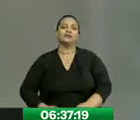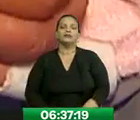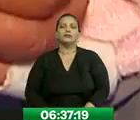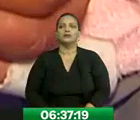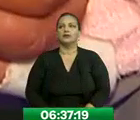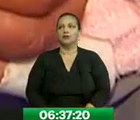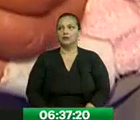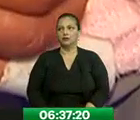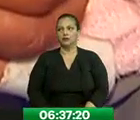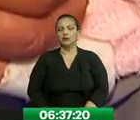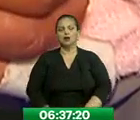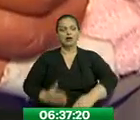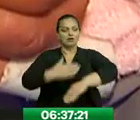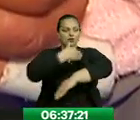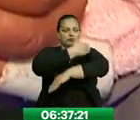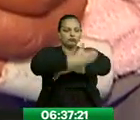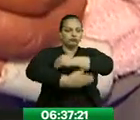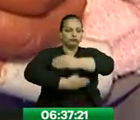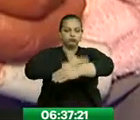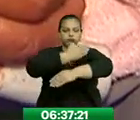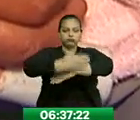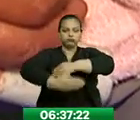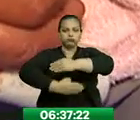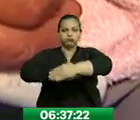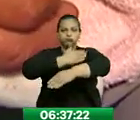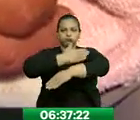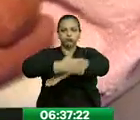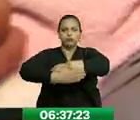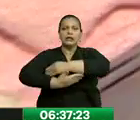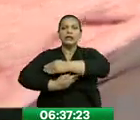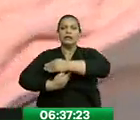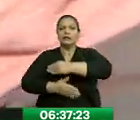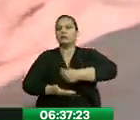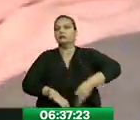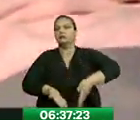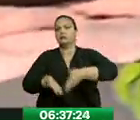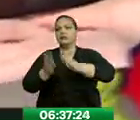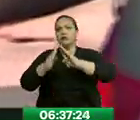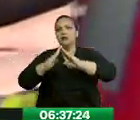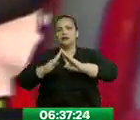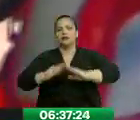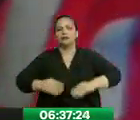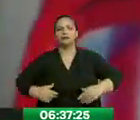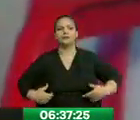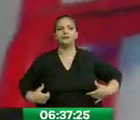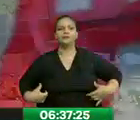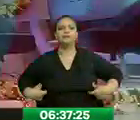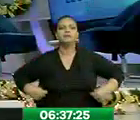tragedia, precisamente en el mes de la Navidad, informó Julio César Saúl.